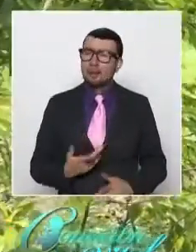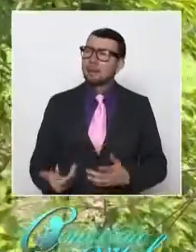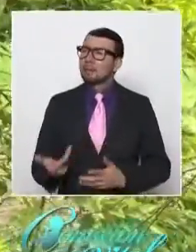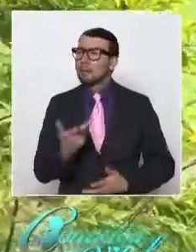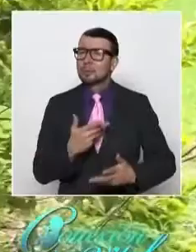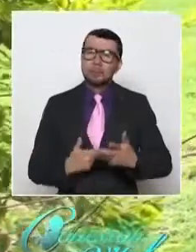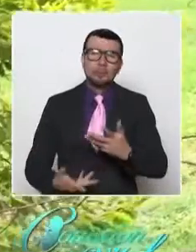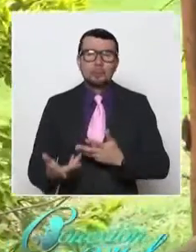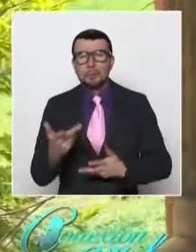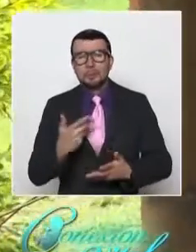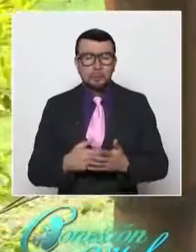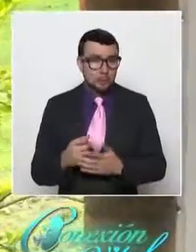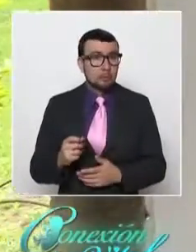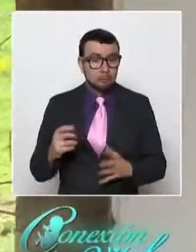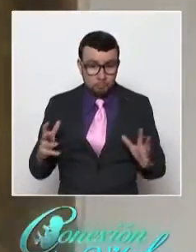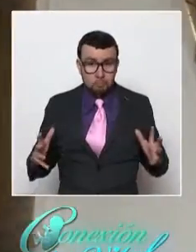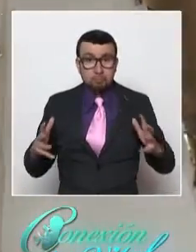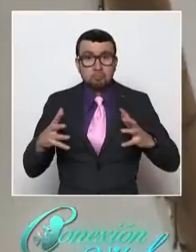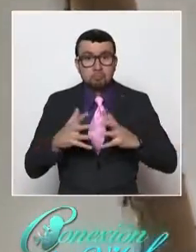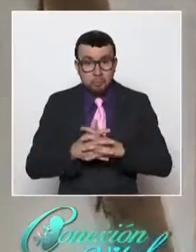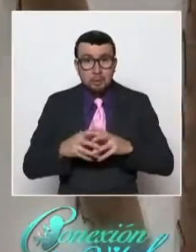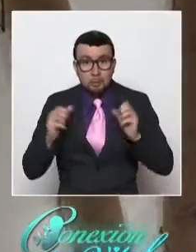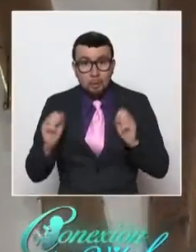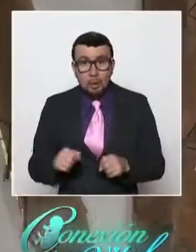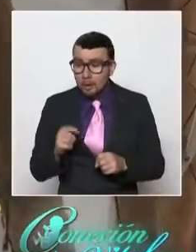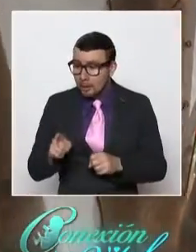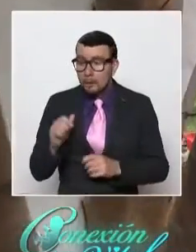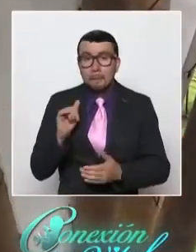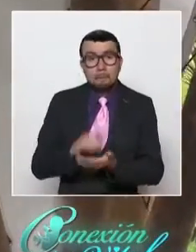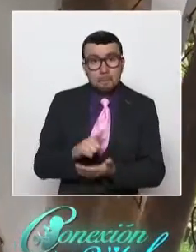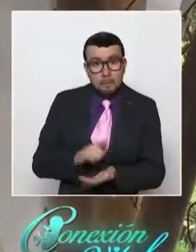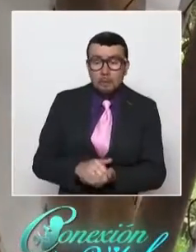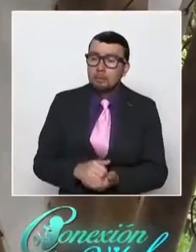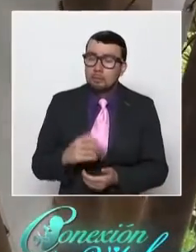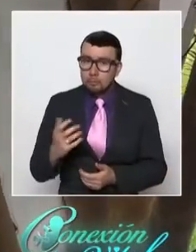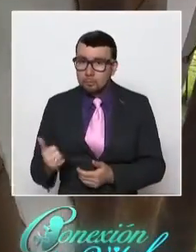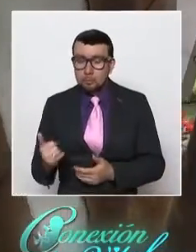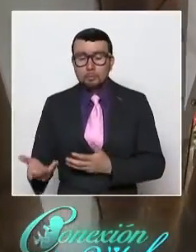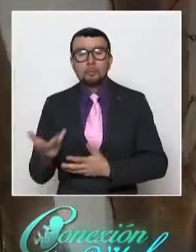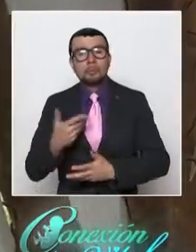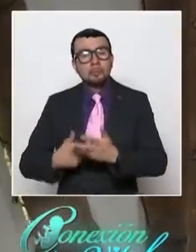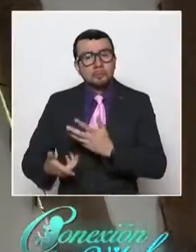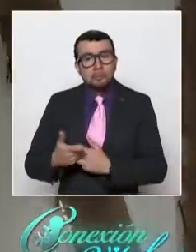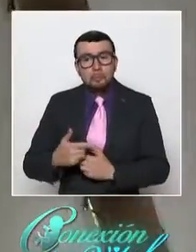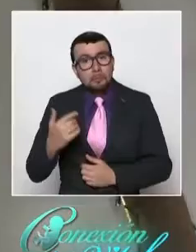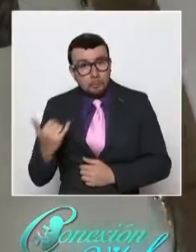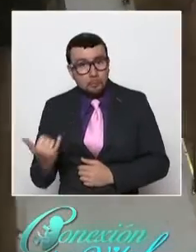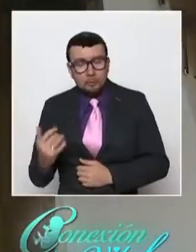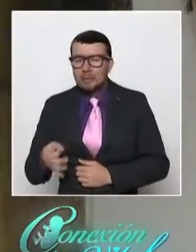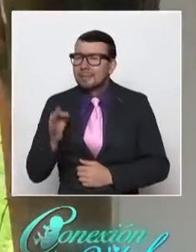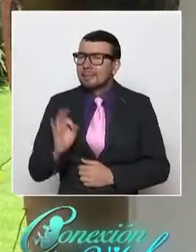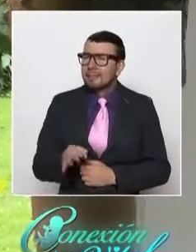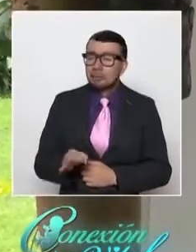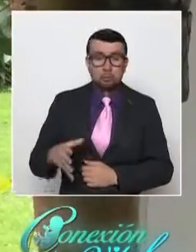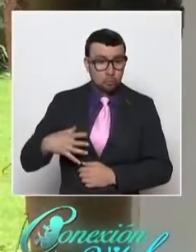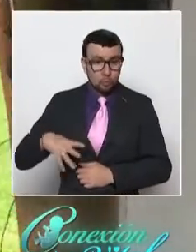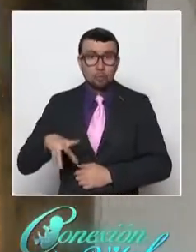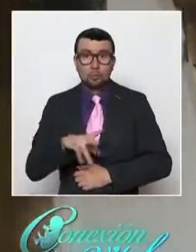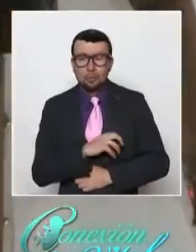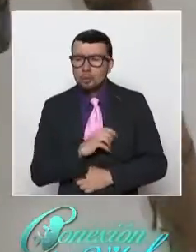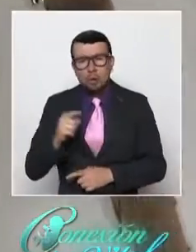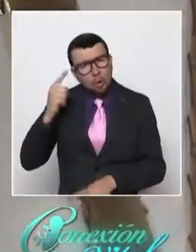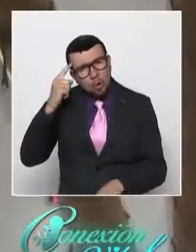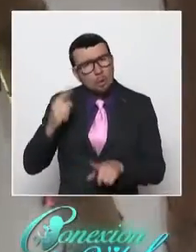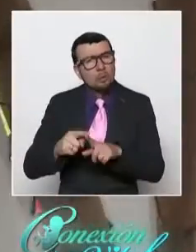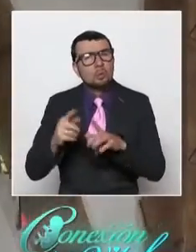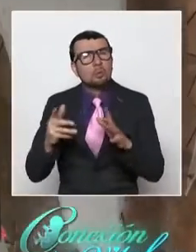humano, algo integral, y dentro de las terapias que hacemos en la consulta médica, siempre nosotros